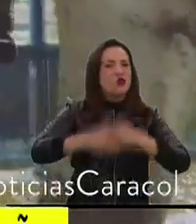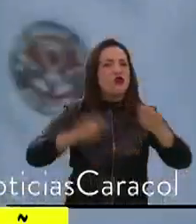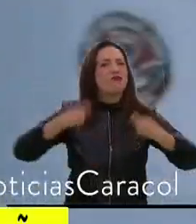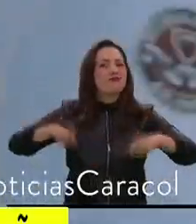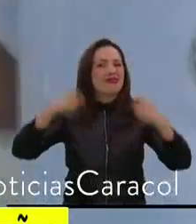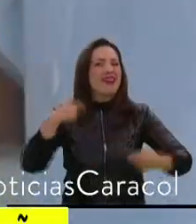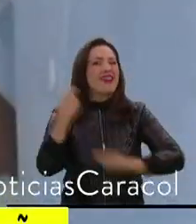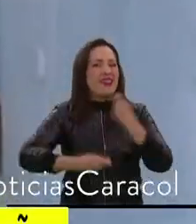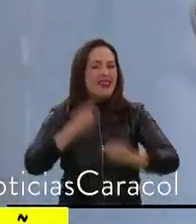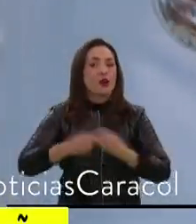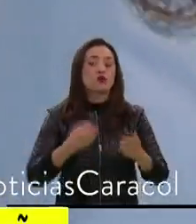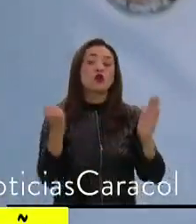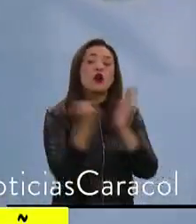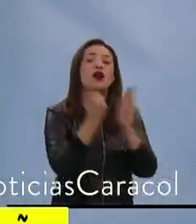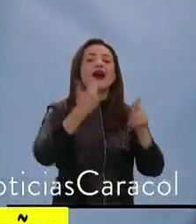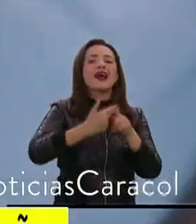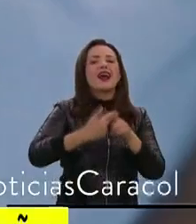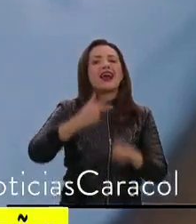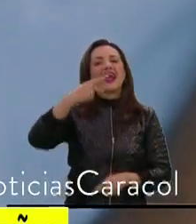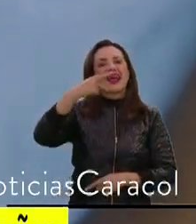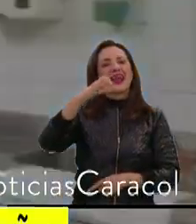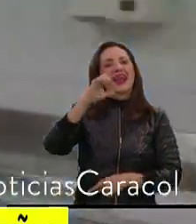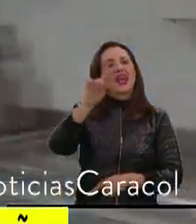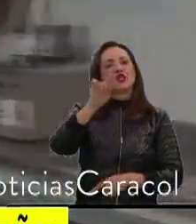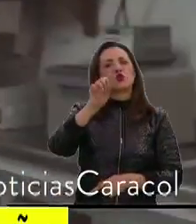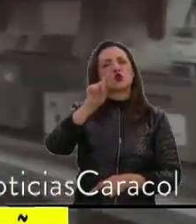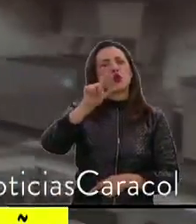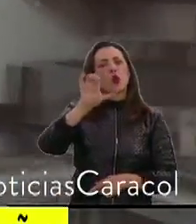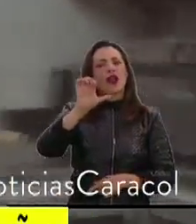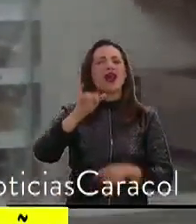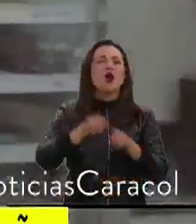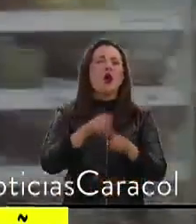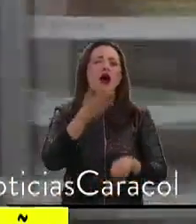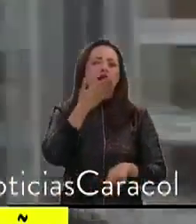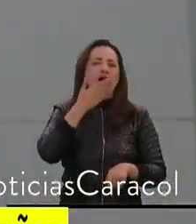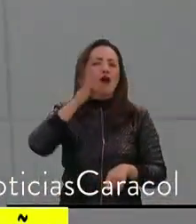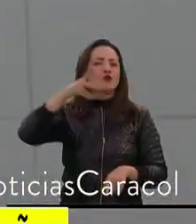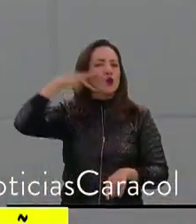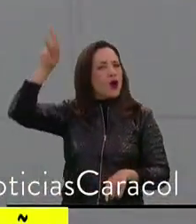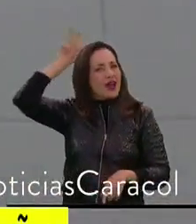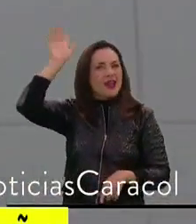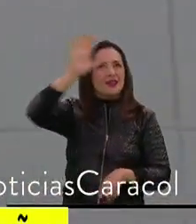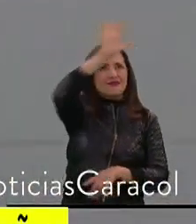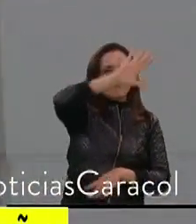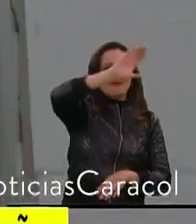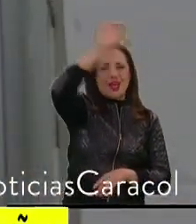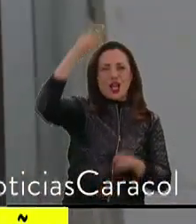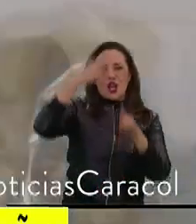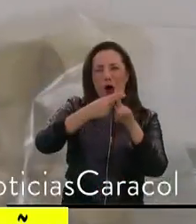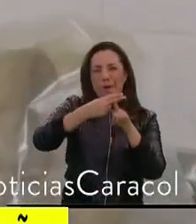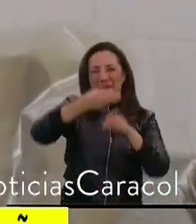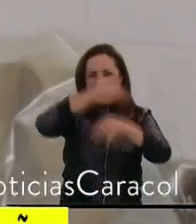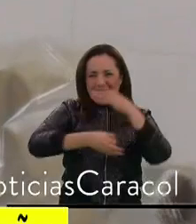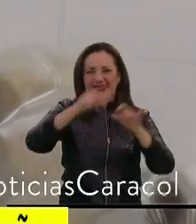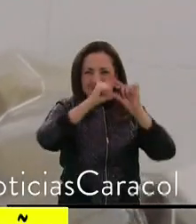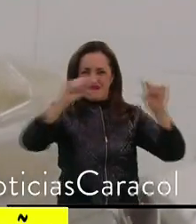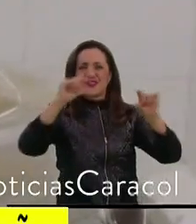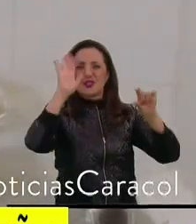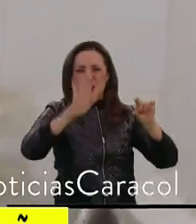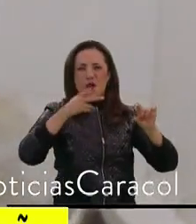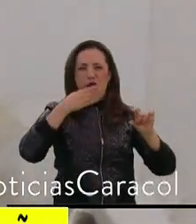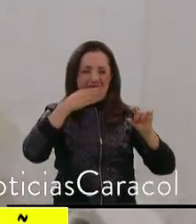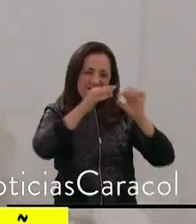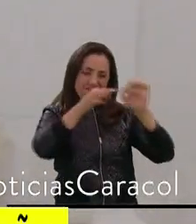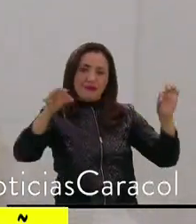se denomina que es hule que significa queso limpio en lenguaje indígena del caribe colombiano queso limpio porque se elabora